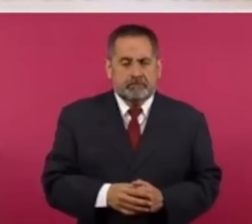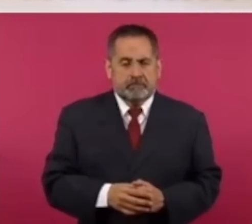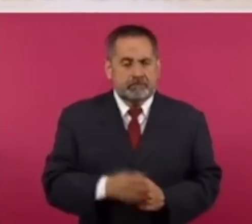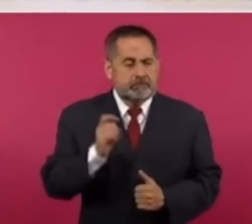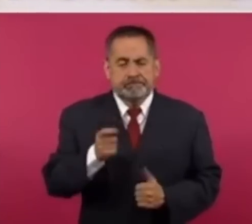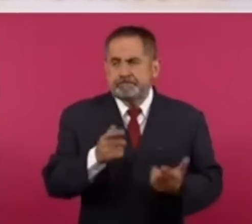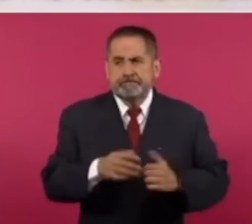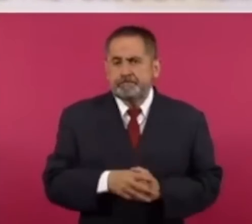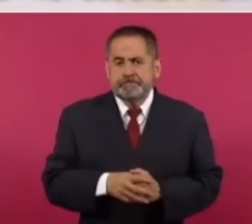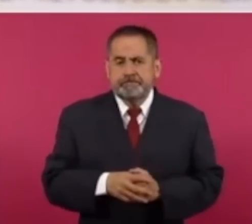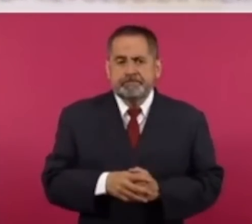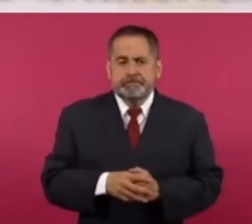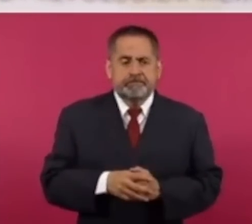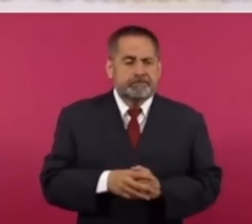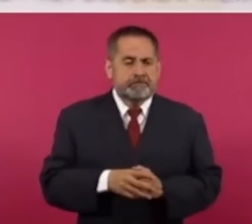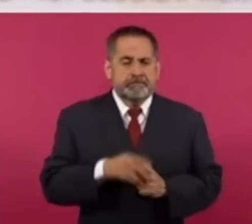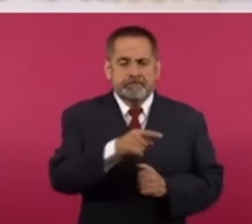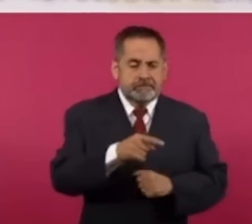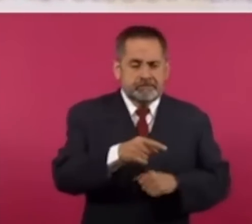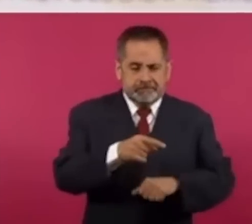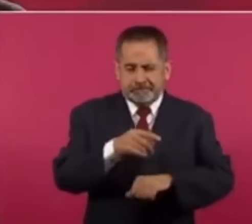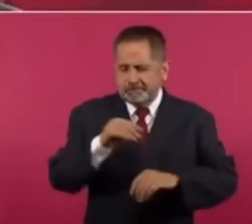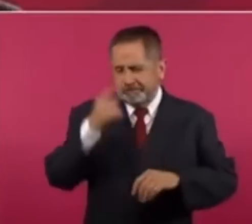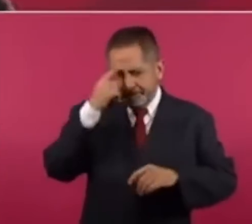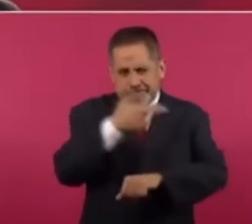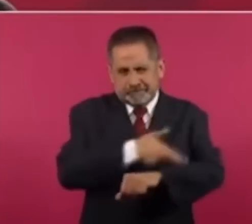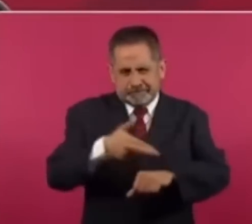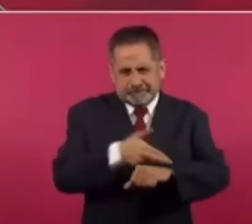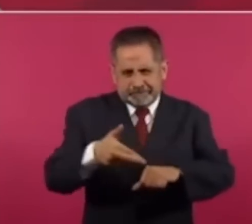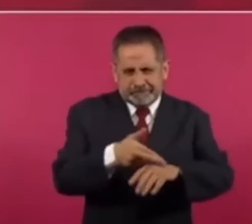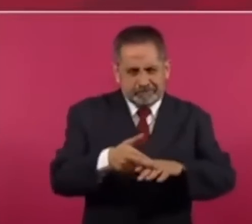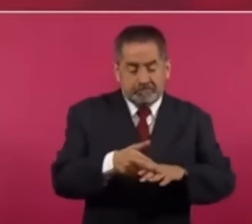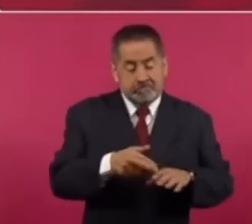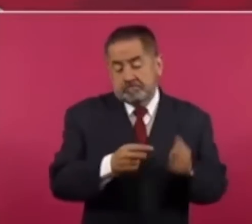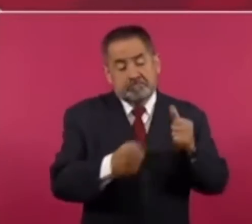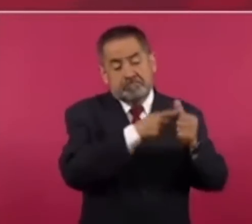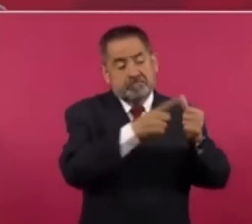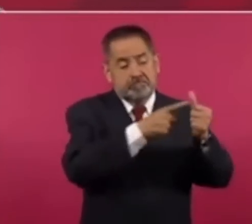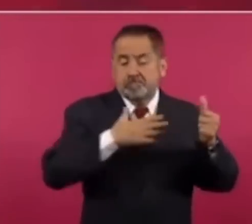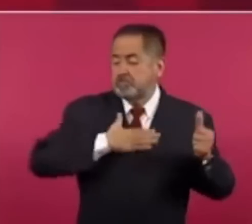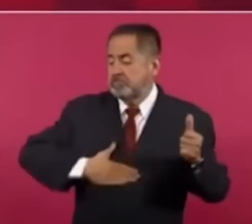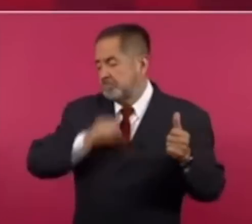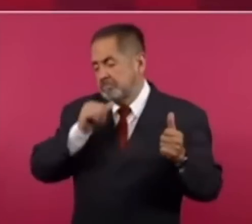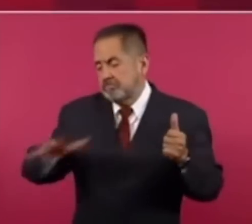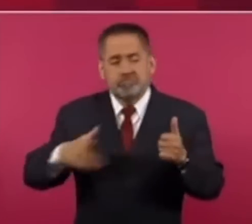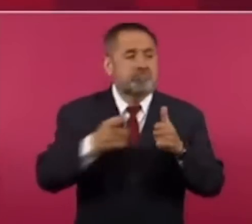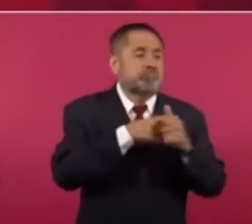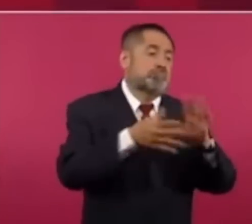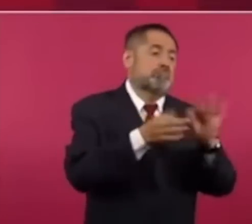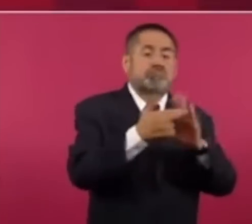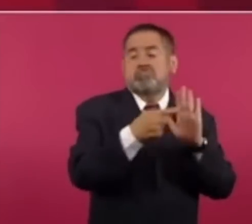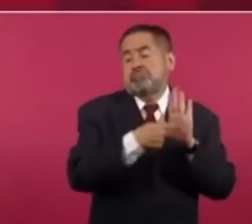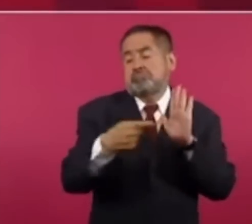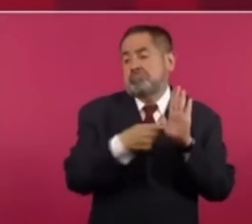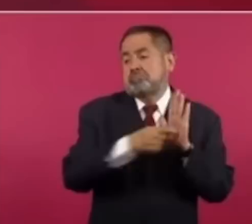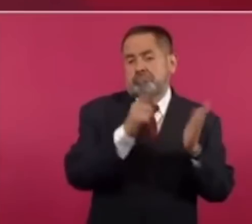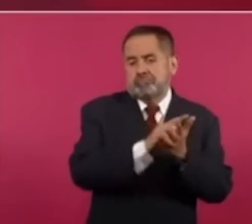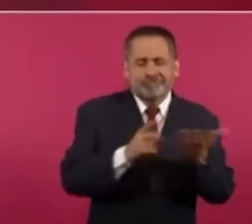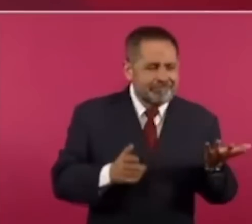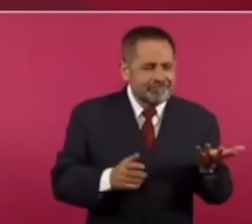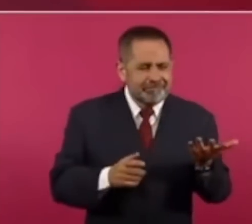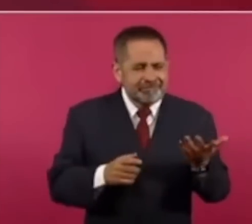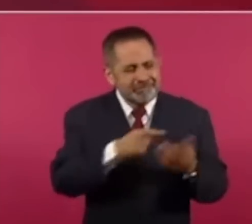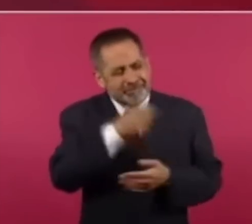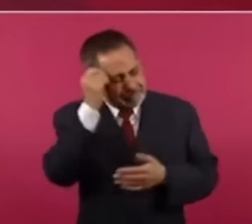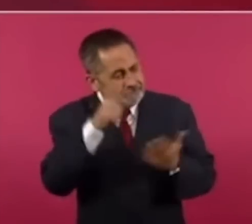ponen los procedimientos legales por encima de la justicia, se les olvida que la ley es para el hombre